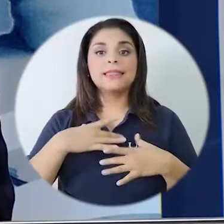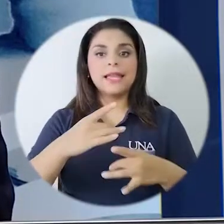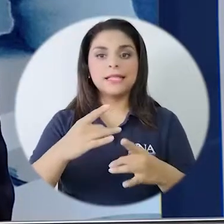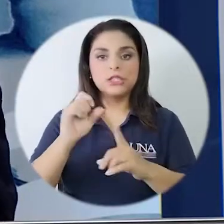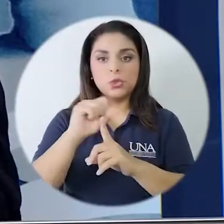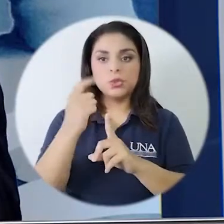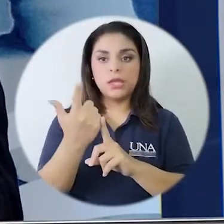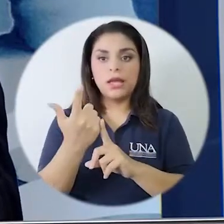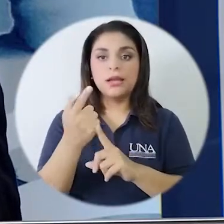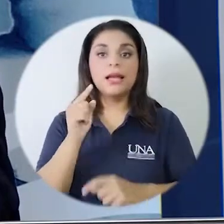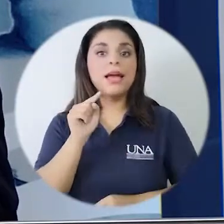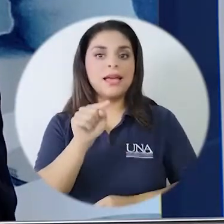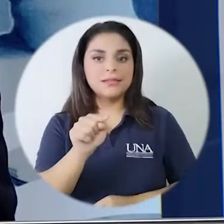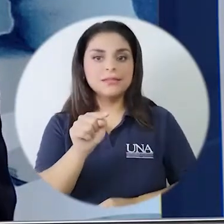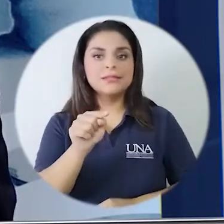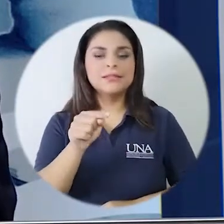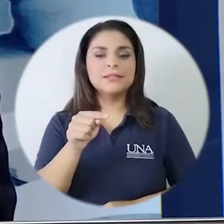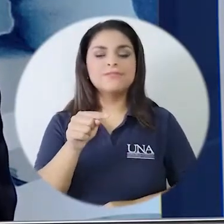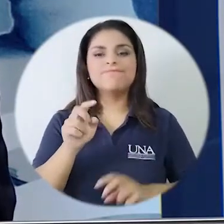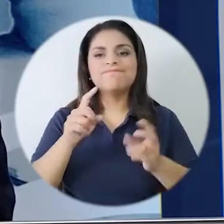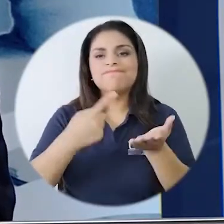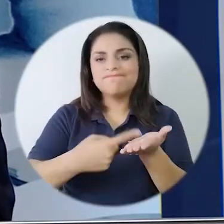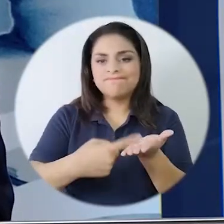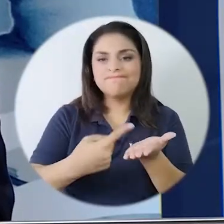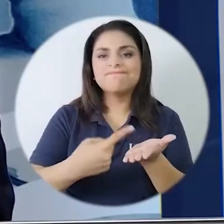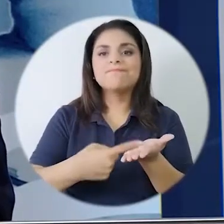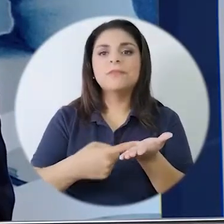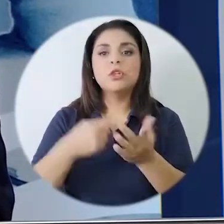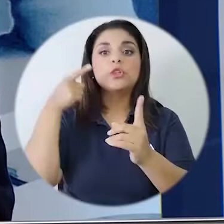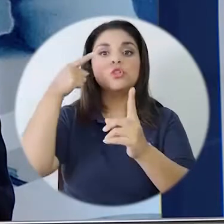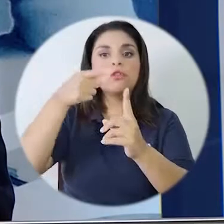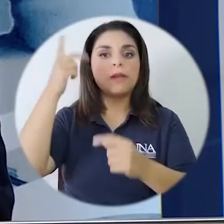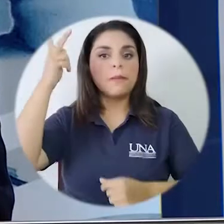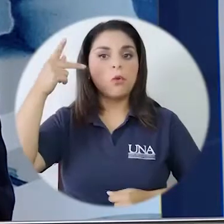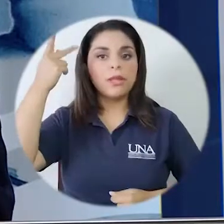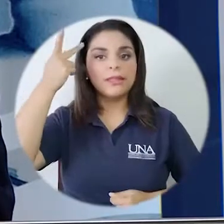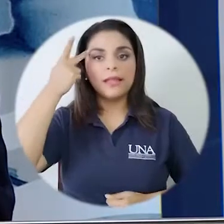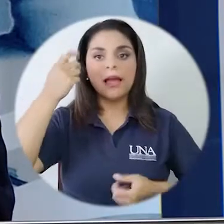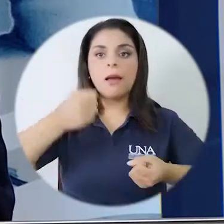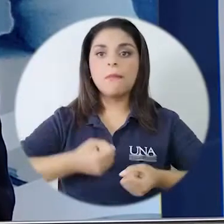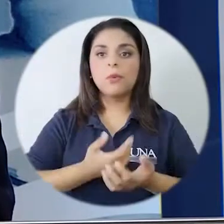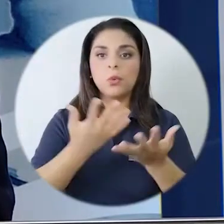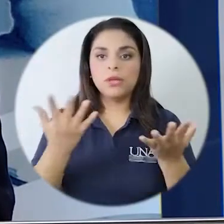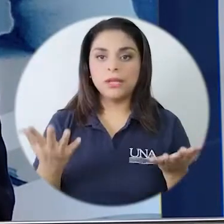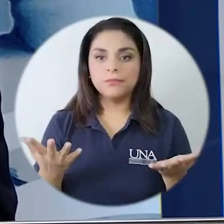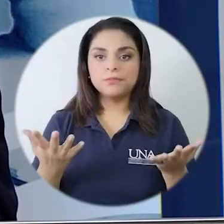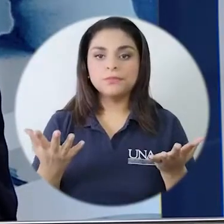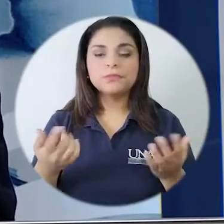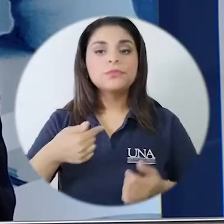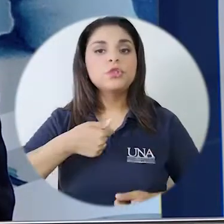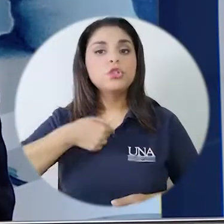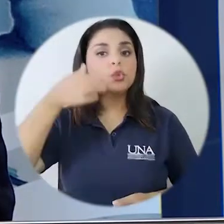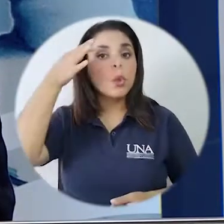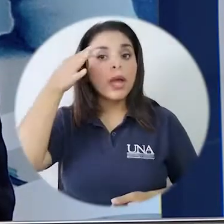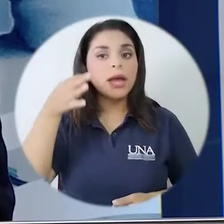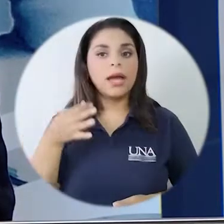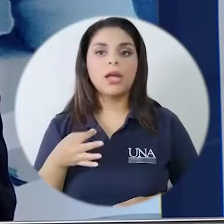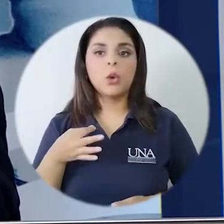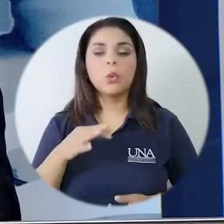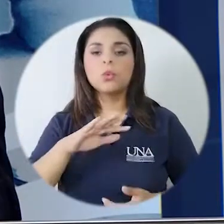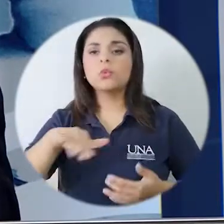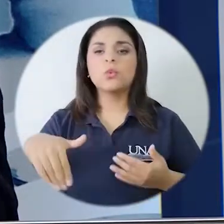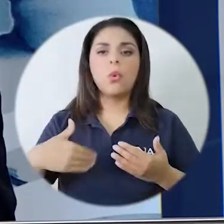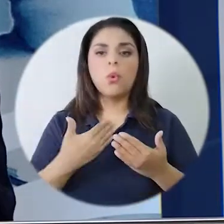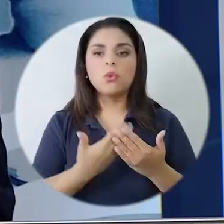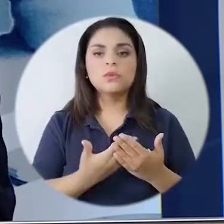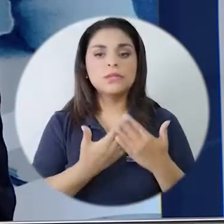que es el tema o el meollo del asunto, ¿verdad?, en términos de política pública. Creo que hemos estado en un momento donde